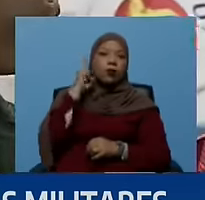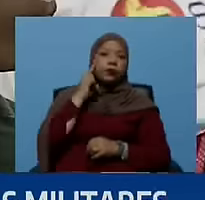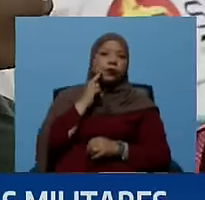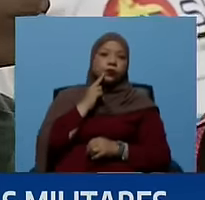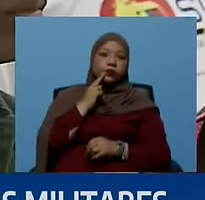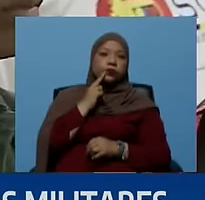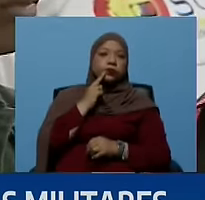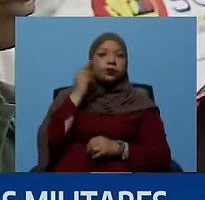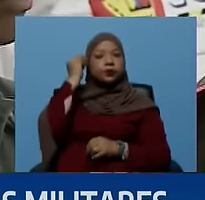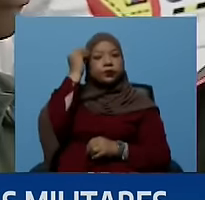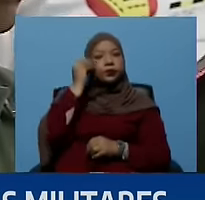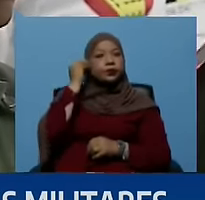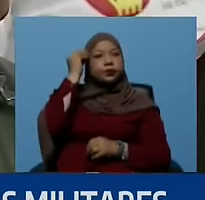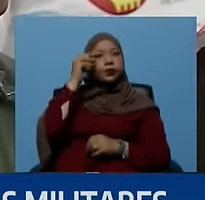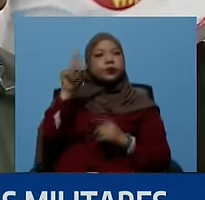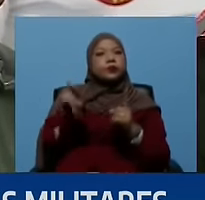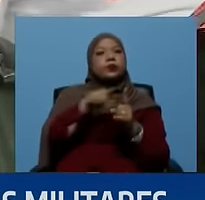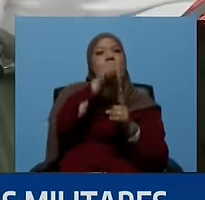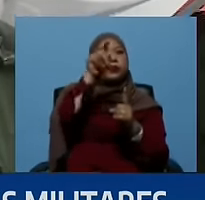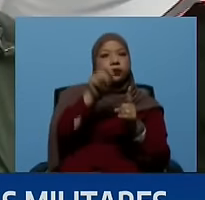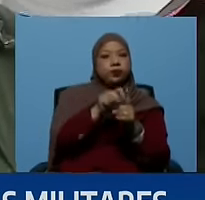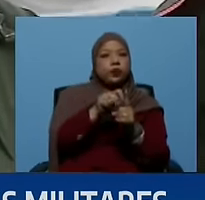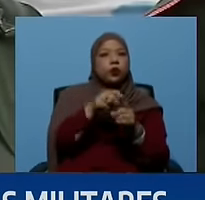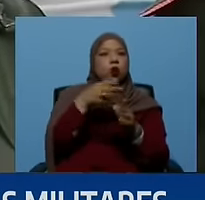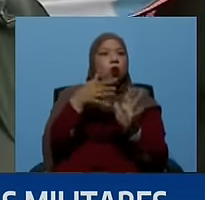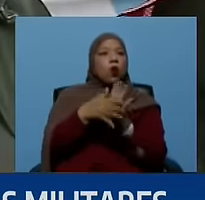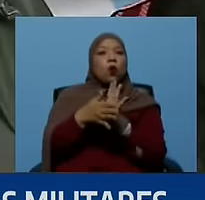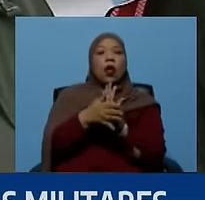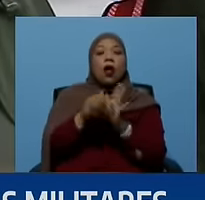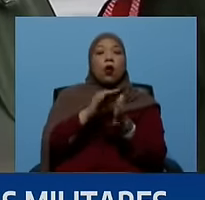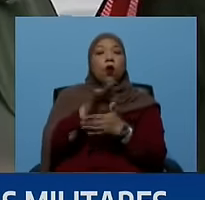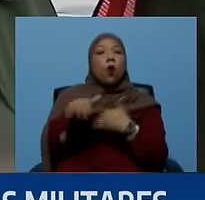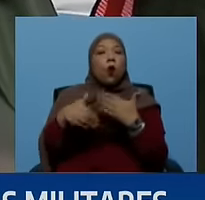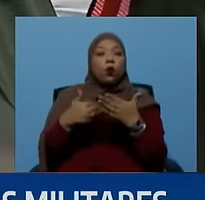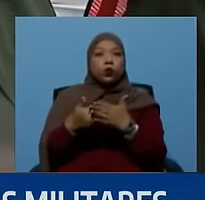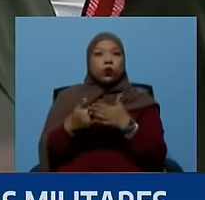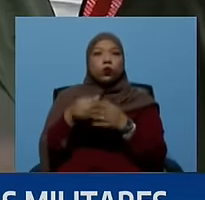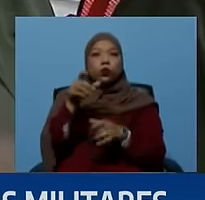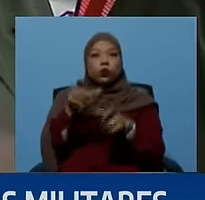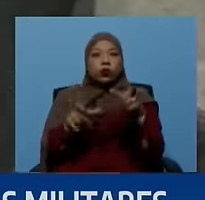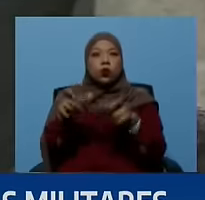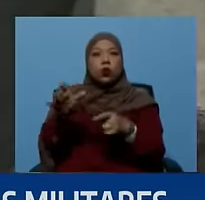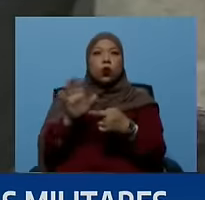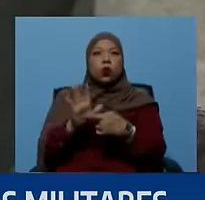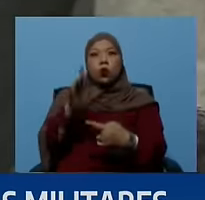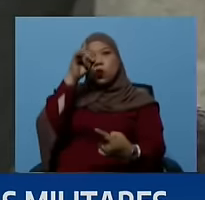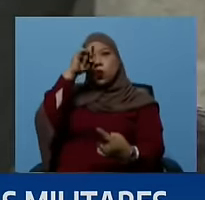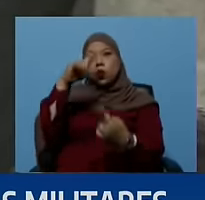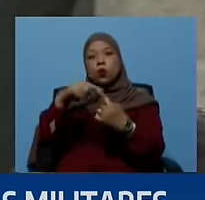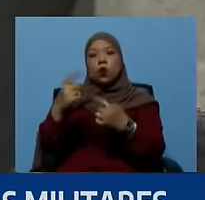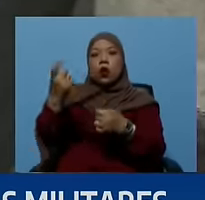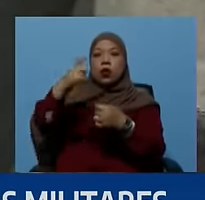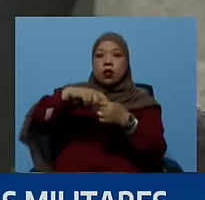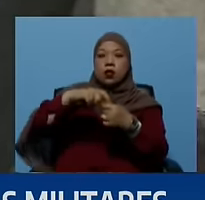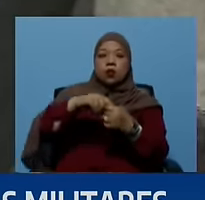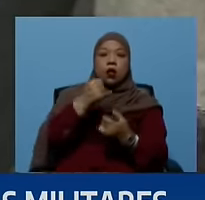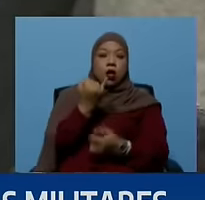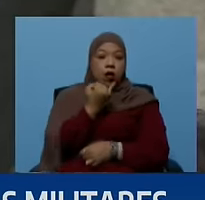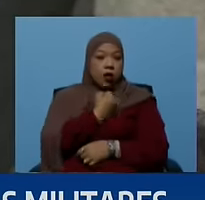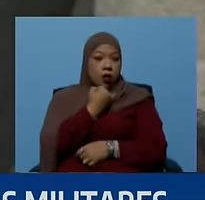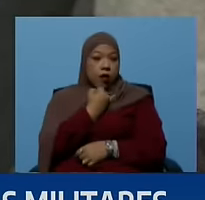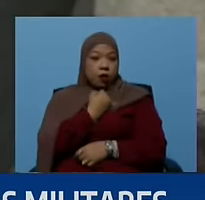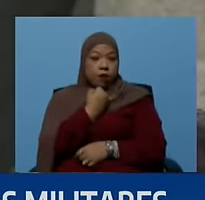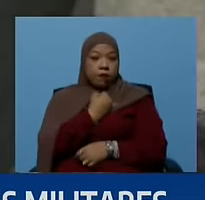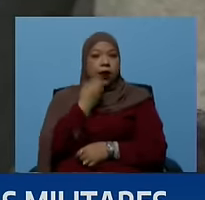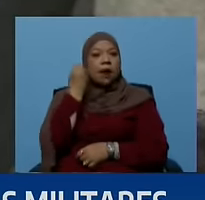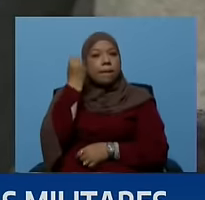completo nunca será completo Si no colocamos al frente dentro de nuestra idiosincrasia y dentro de nuestra